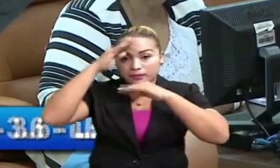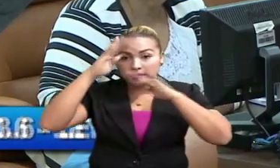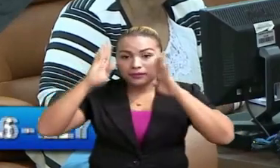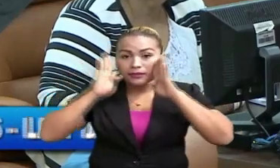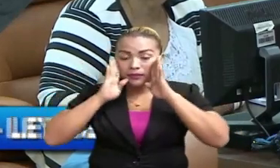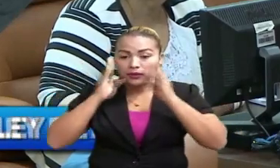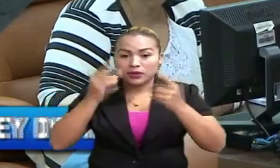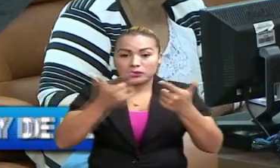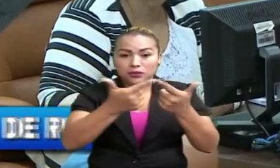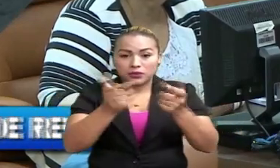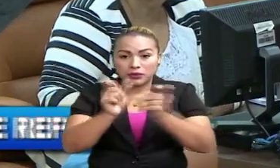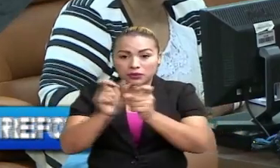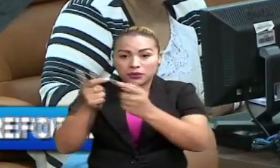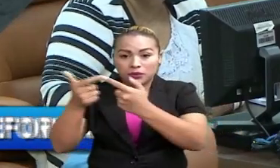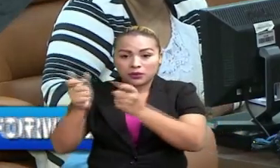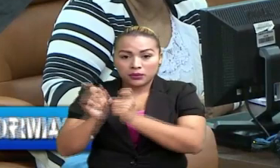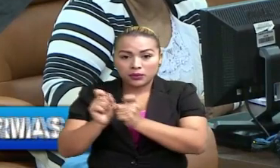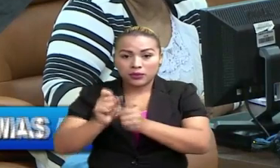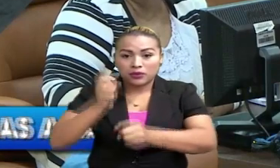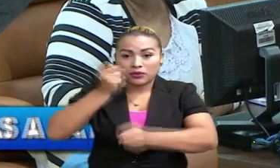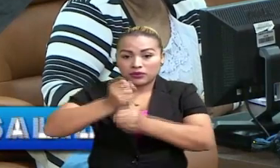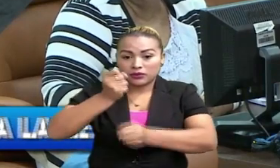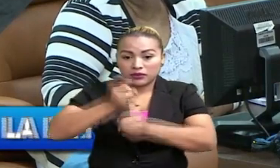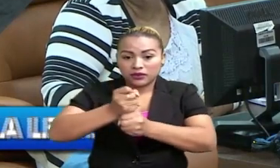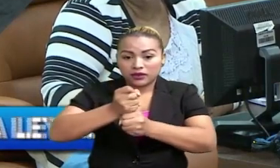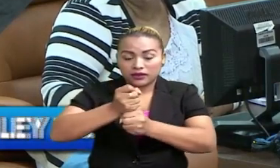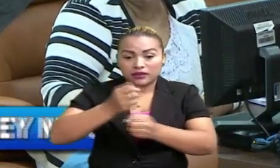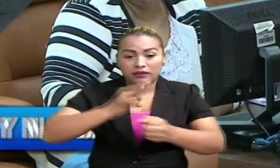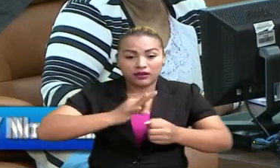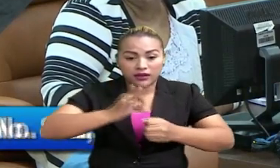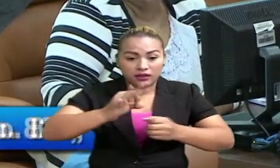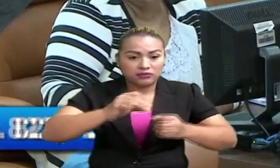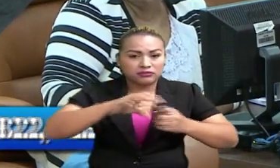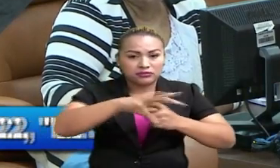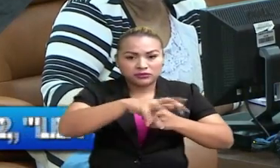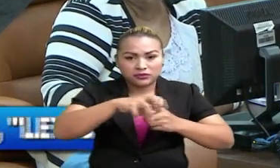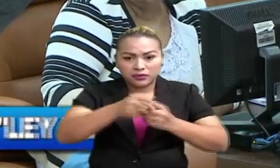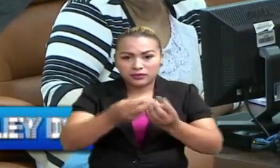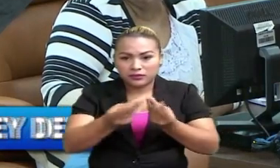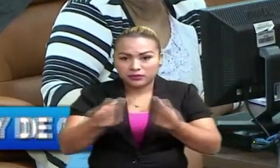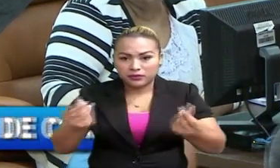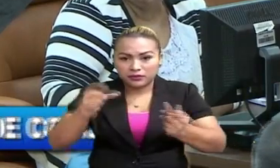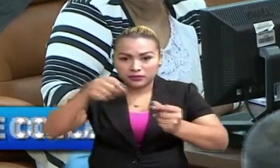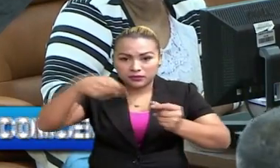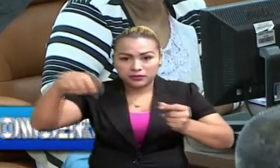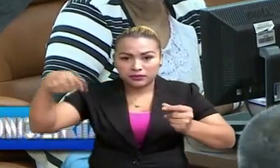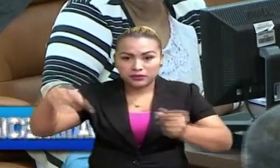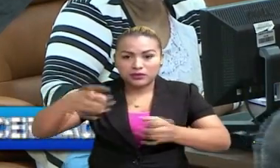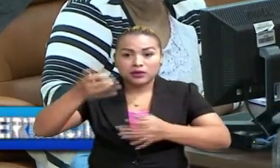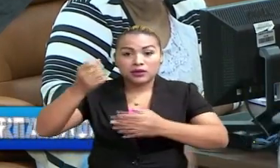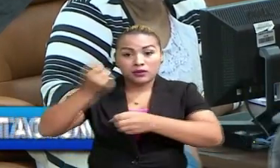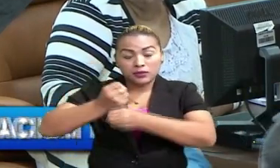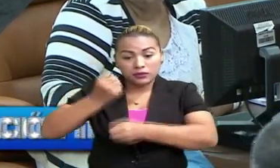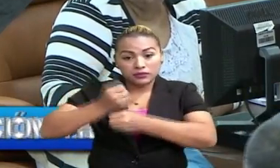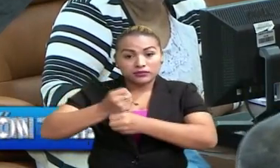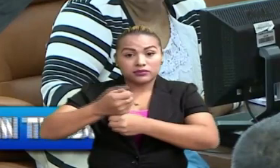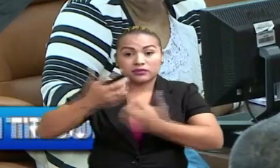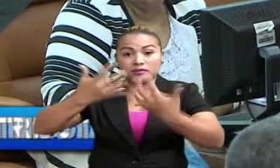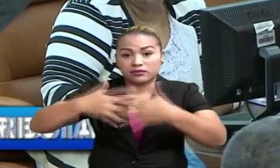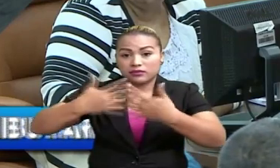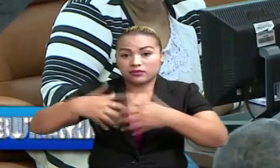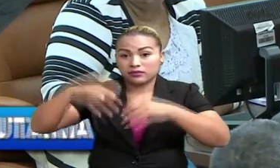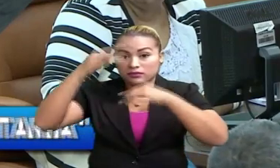cooperativas agropecuarias de este país son sector privado, les guste o no.